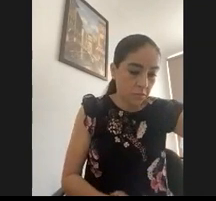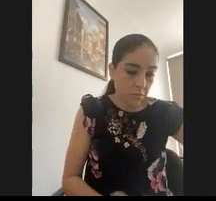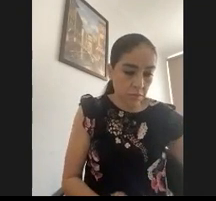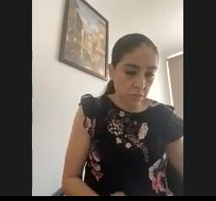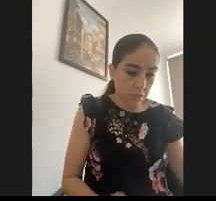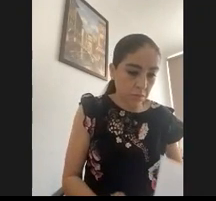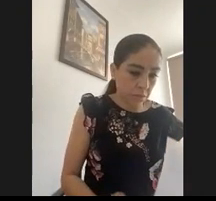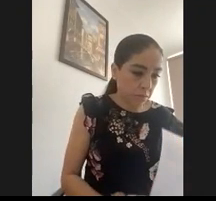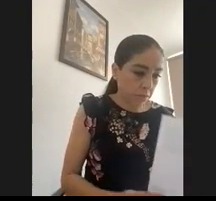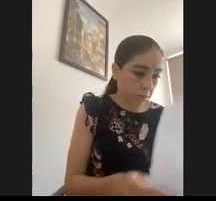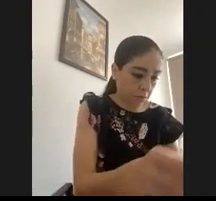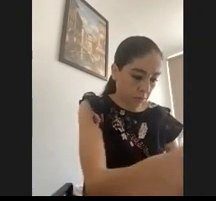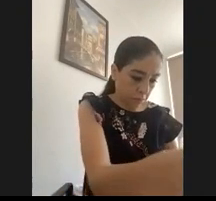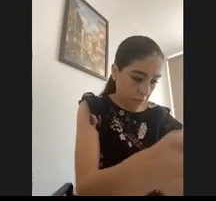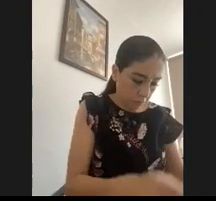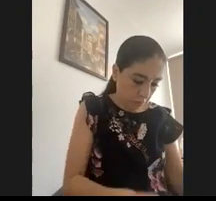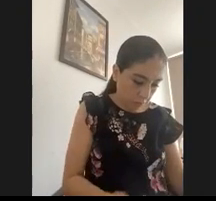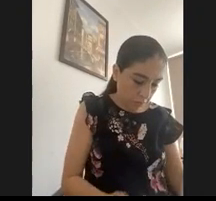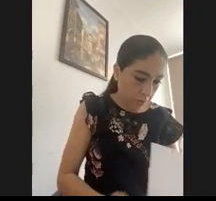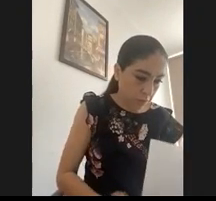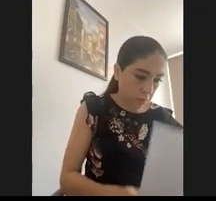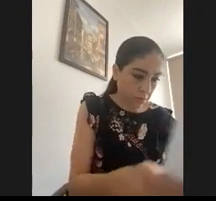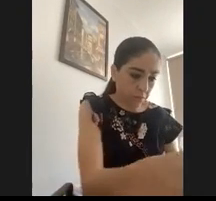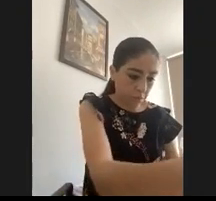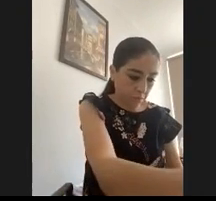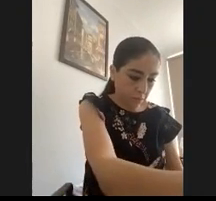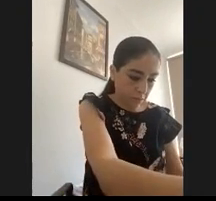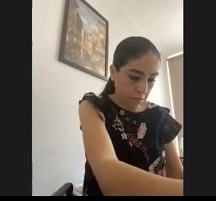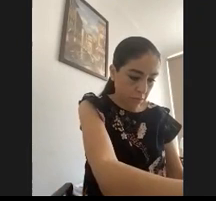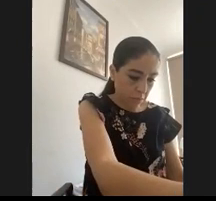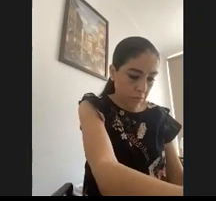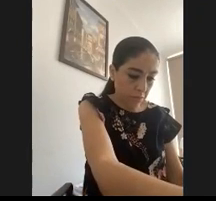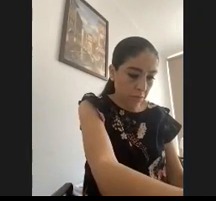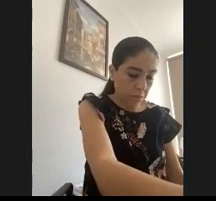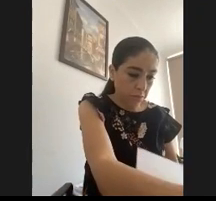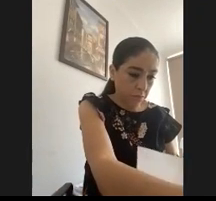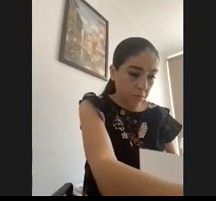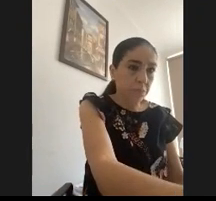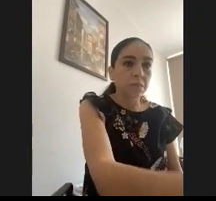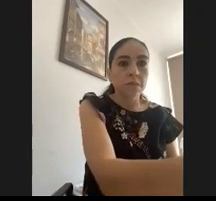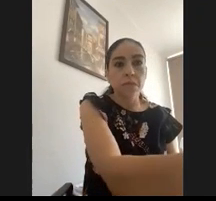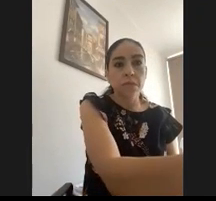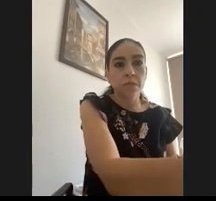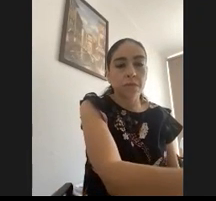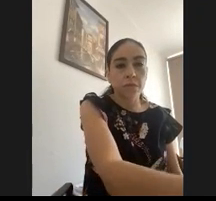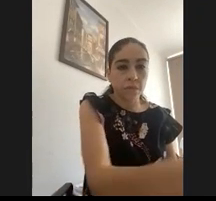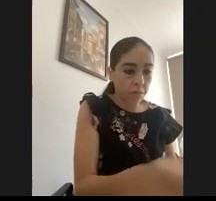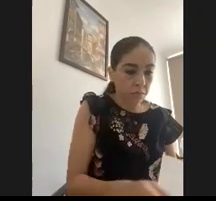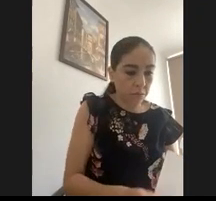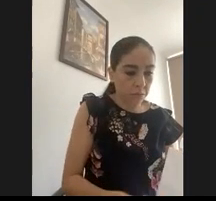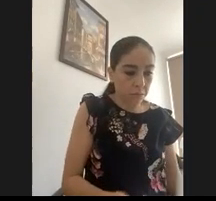Bla. Sin embargo, todo es de parte clara. Y obviamente, bueno, voy a hacer una comparación. Los países más